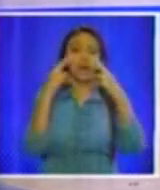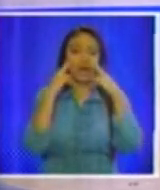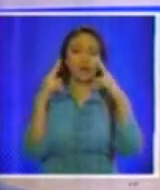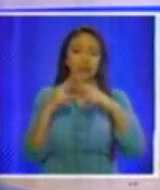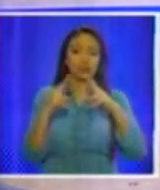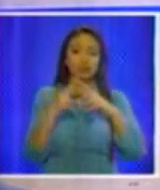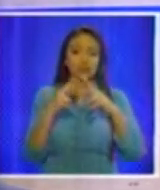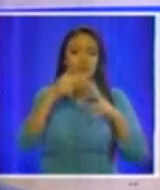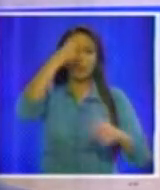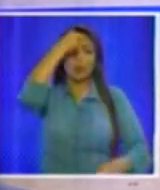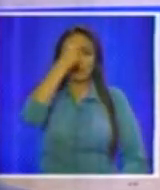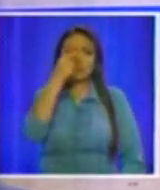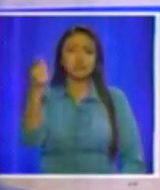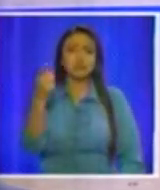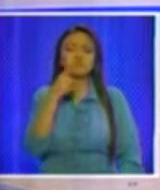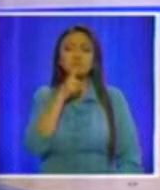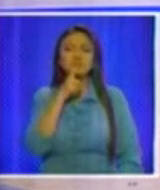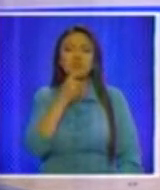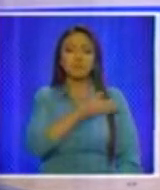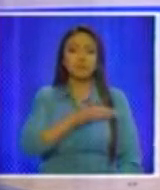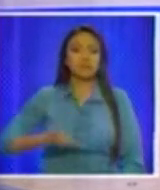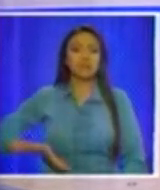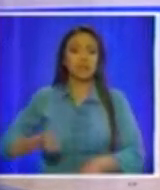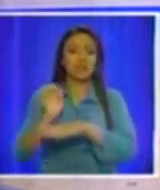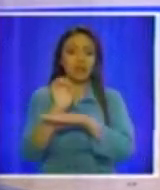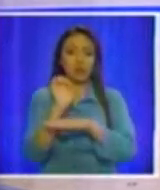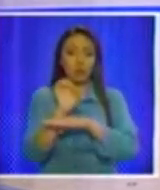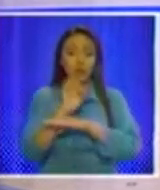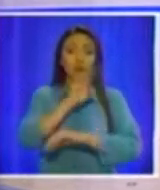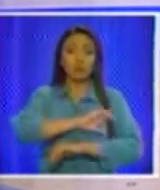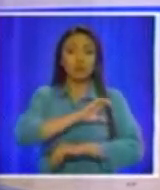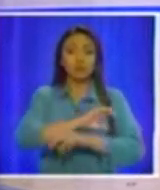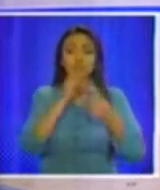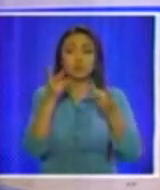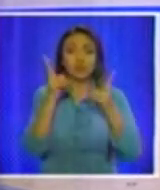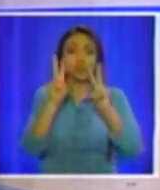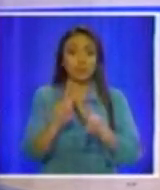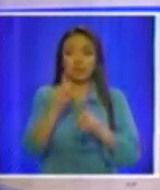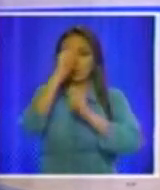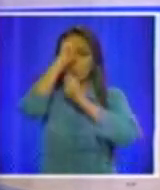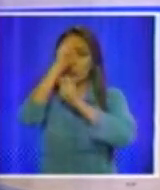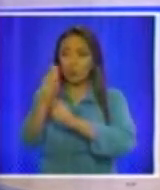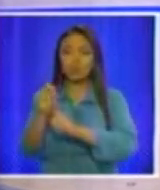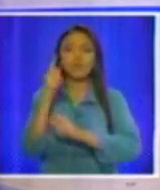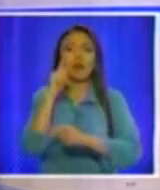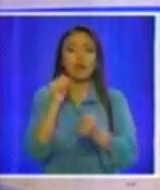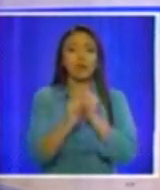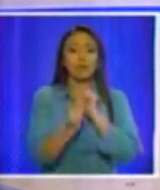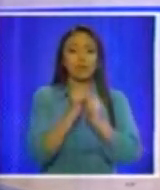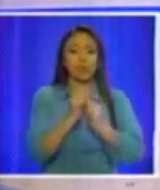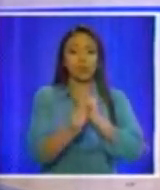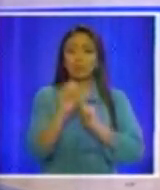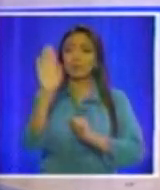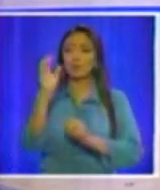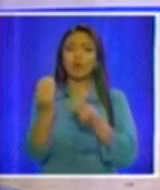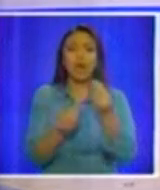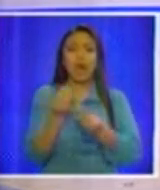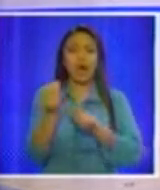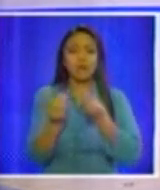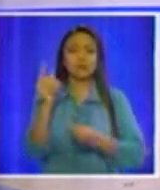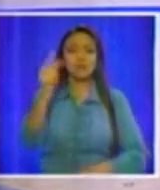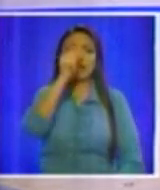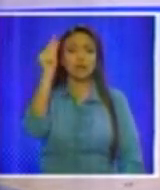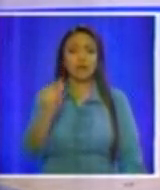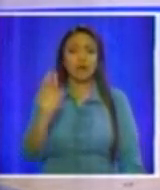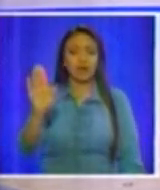reconocimientos y esta vez por parte de la Presidencia de la República y del municipio de Quito al mérito deportivo por su hazaña en el Giro de Italia. Paul